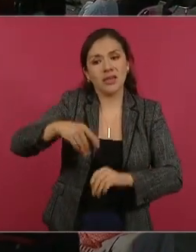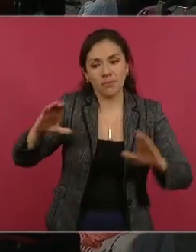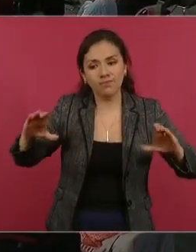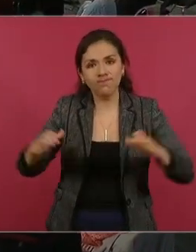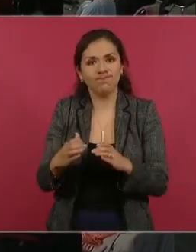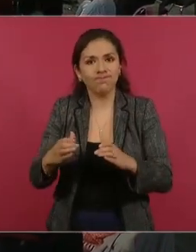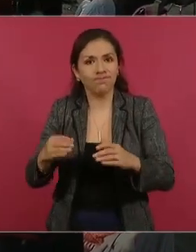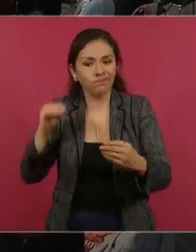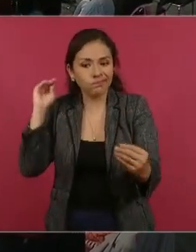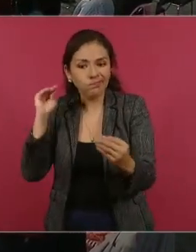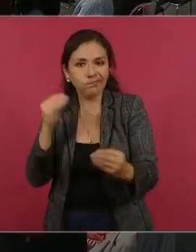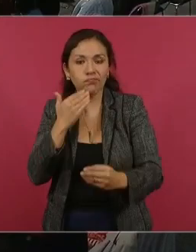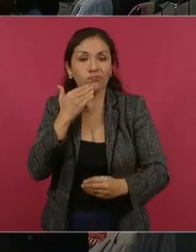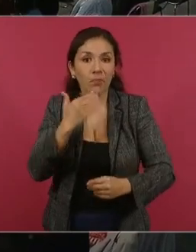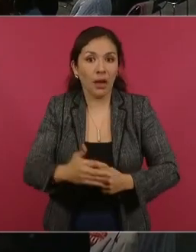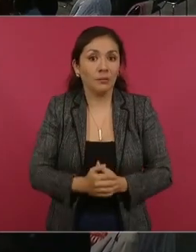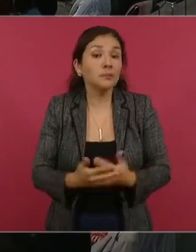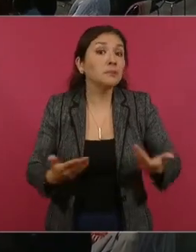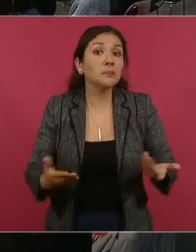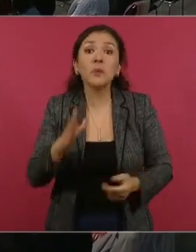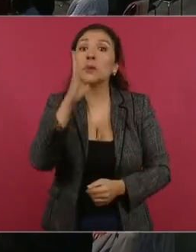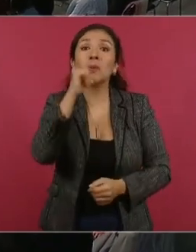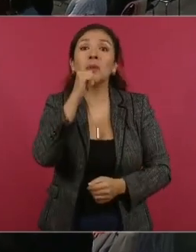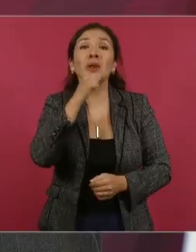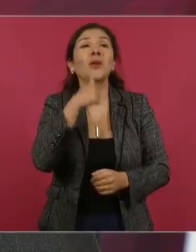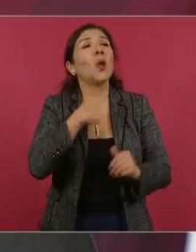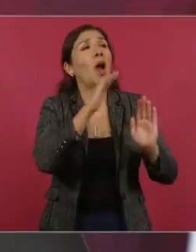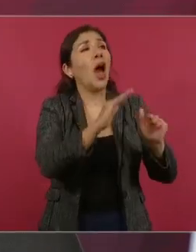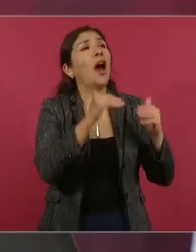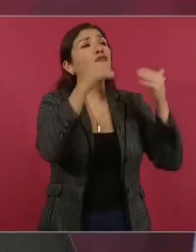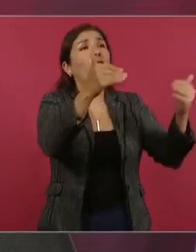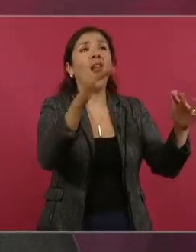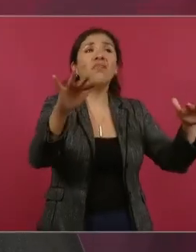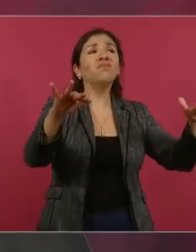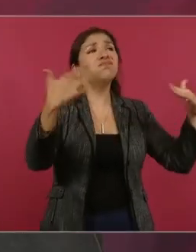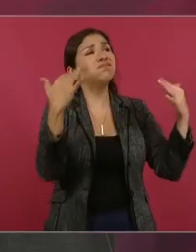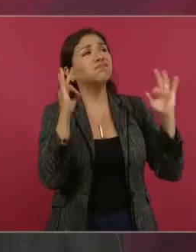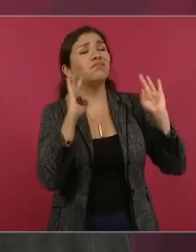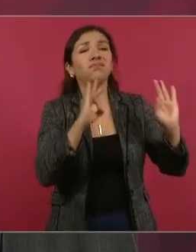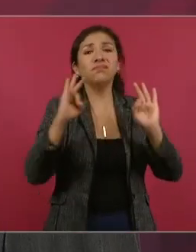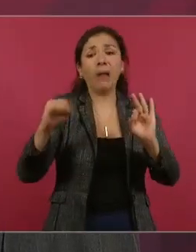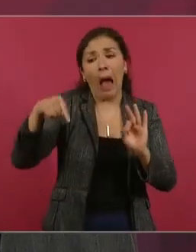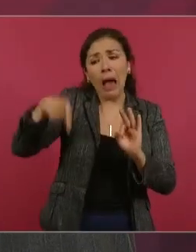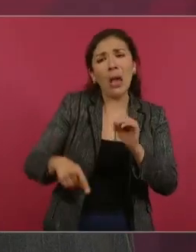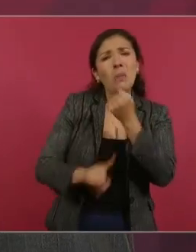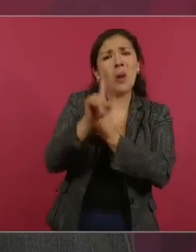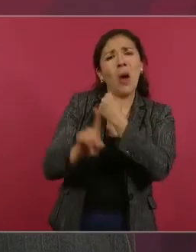que no se puede ser candil de la calle y oscuridad de la casa,